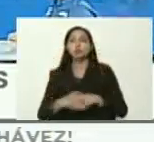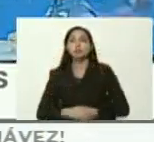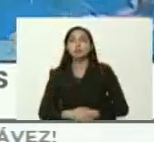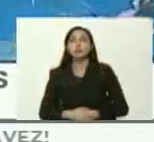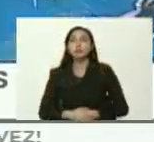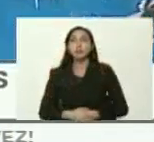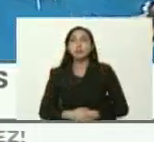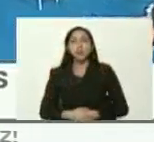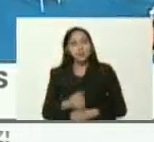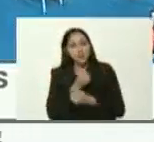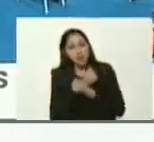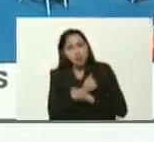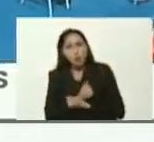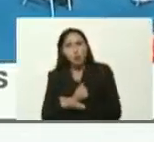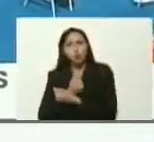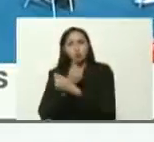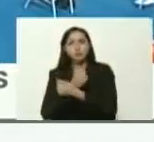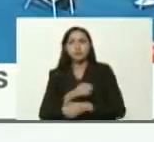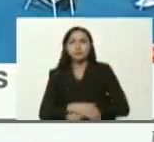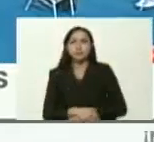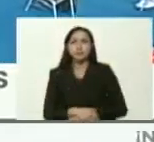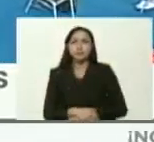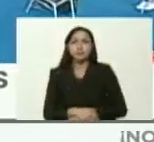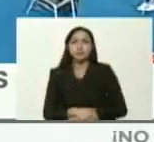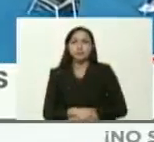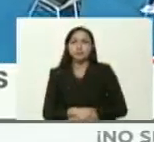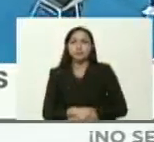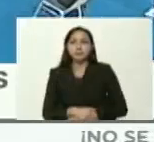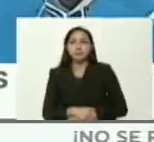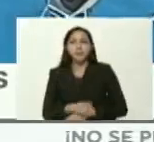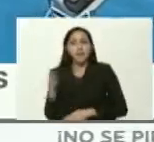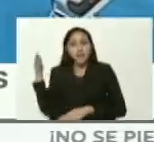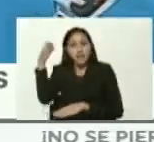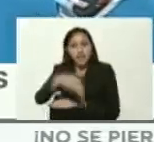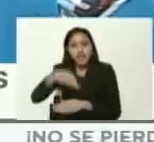todo amorosa, es ir al hogar,